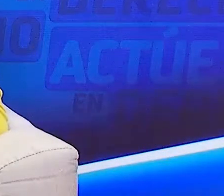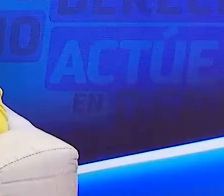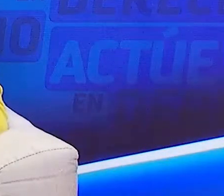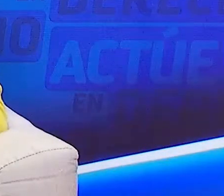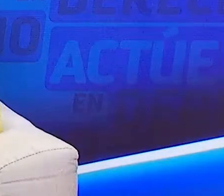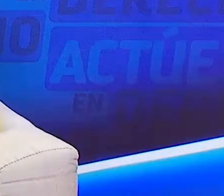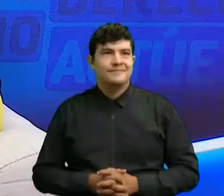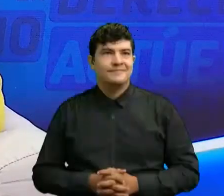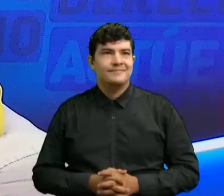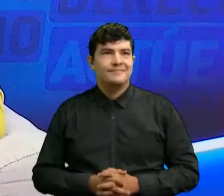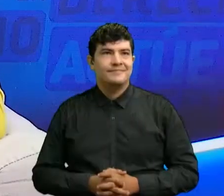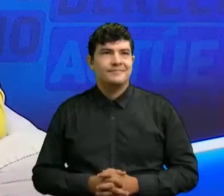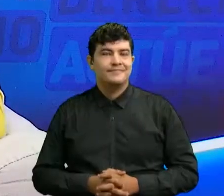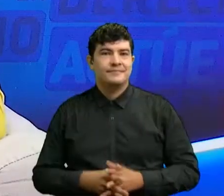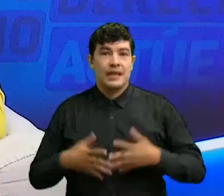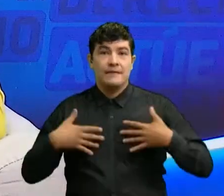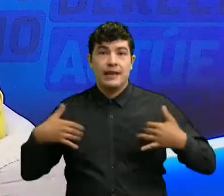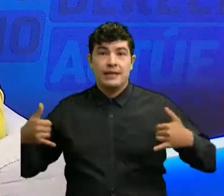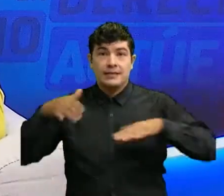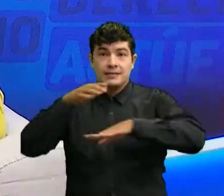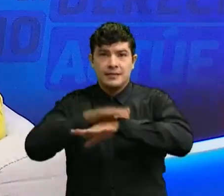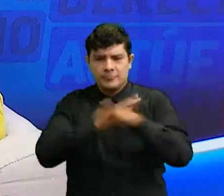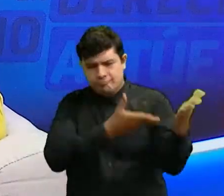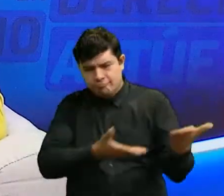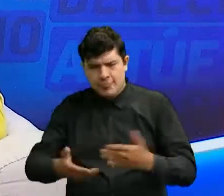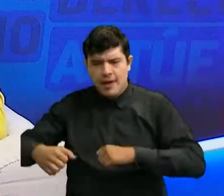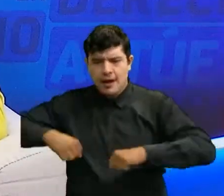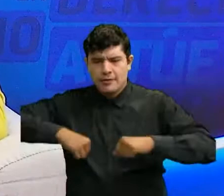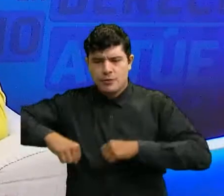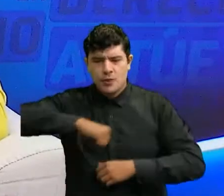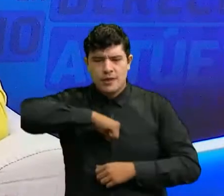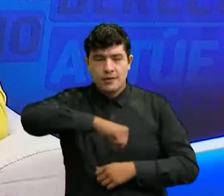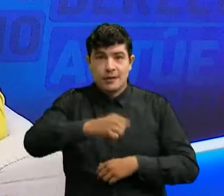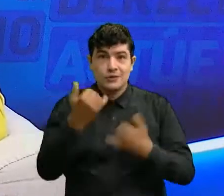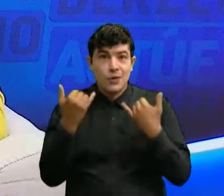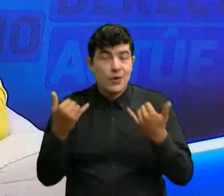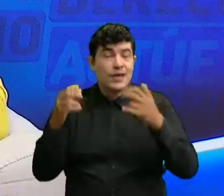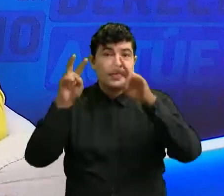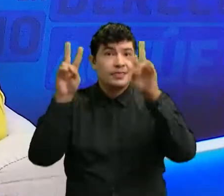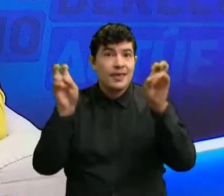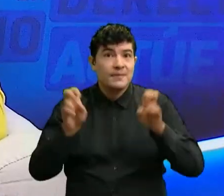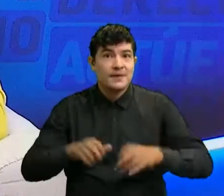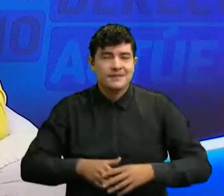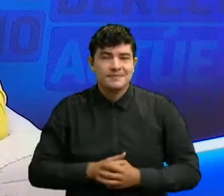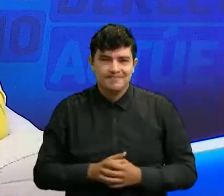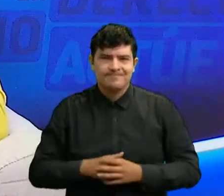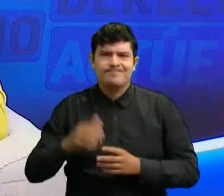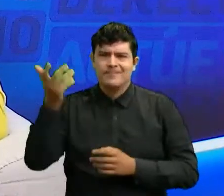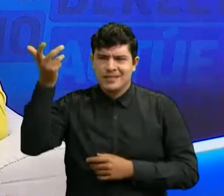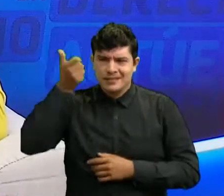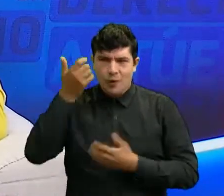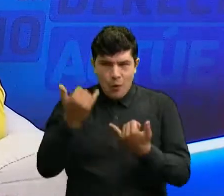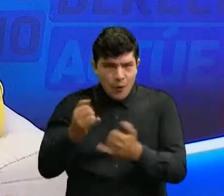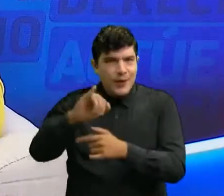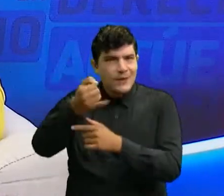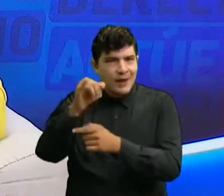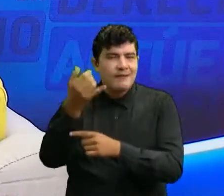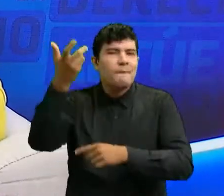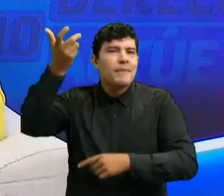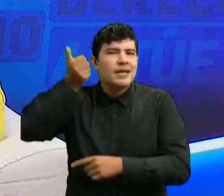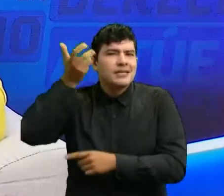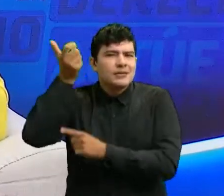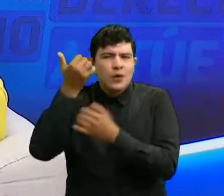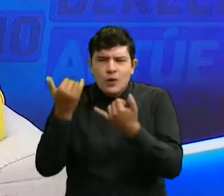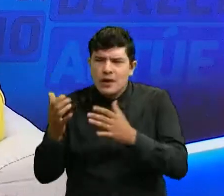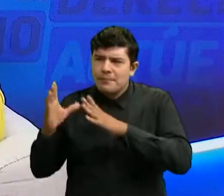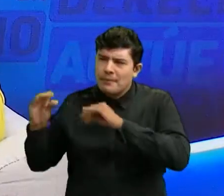Hola, feliz tarde, bienvenidos a Actúe en Derecho. En esta oportunidad hablaremos acerca de pensiones. Hoy, jueves de pensiones, estaremos